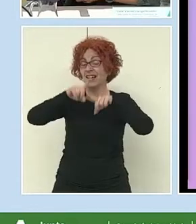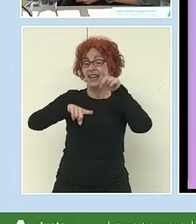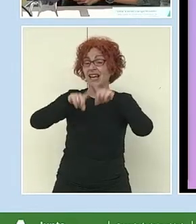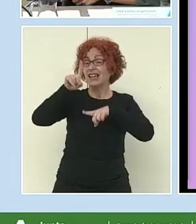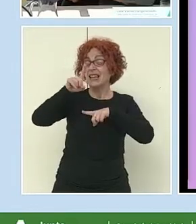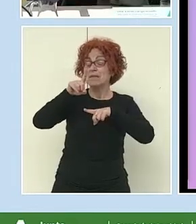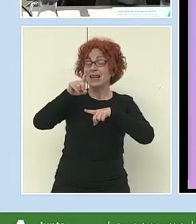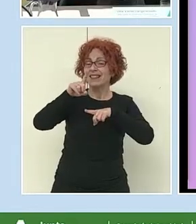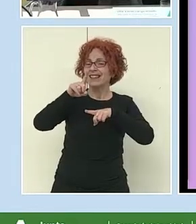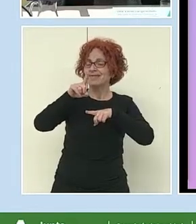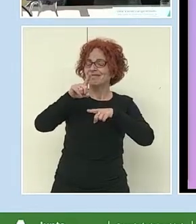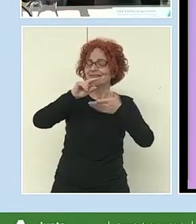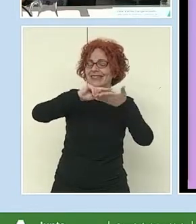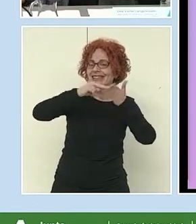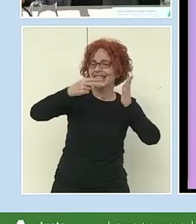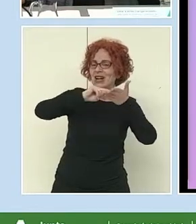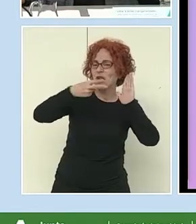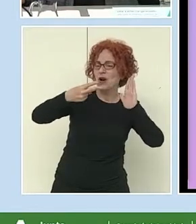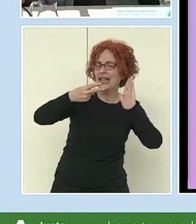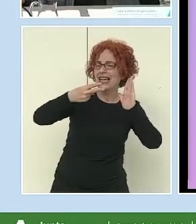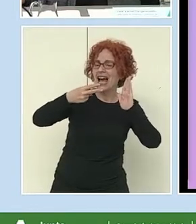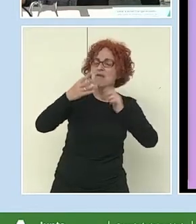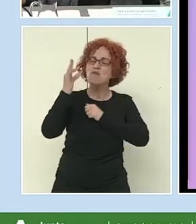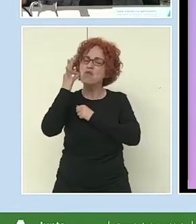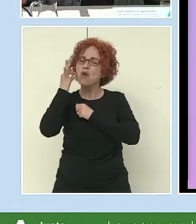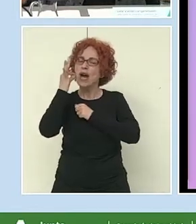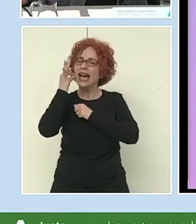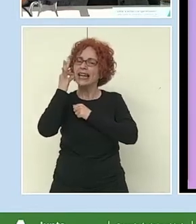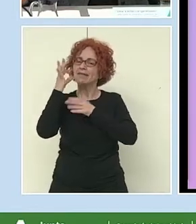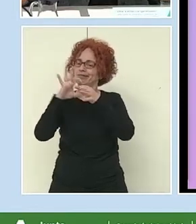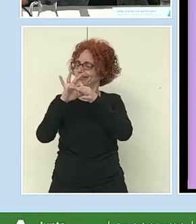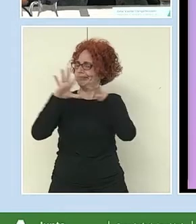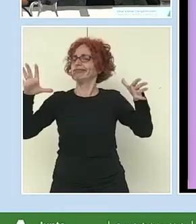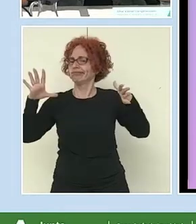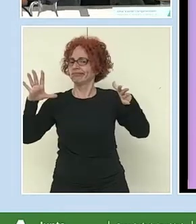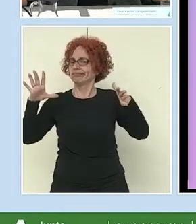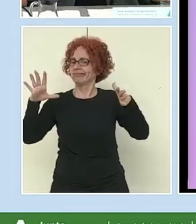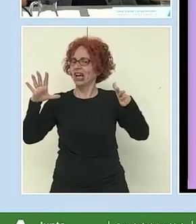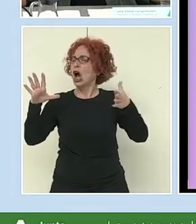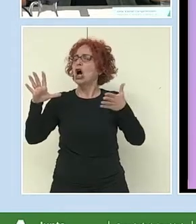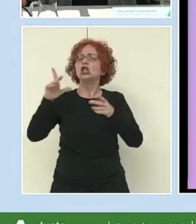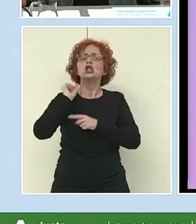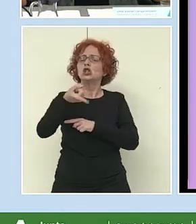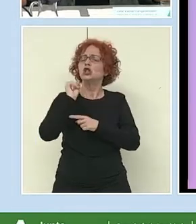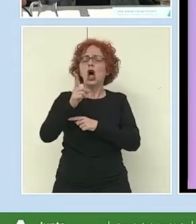mal categorizados como un sector de hombres, ¿no?